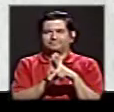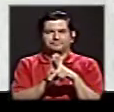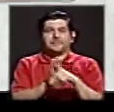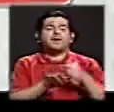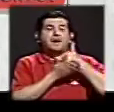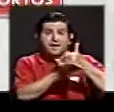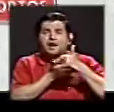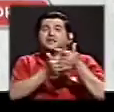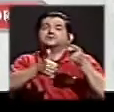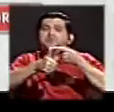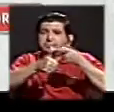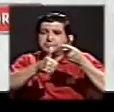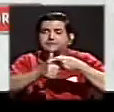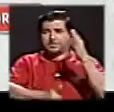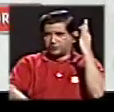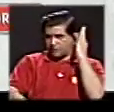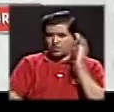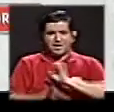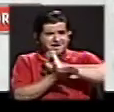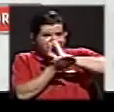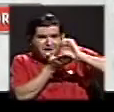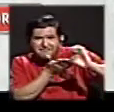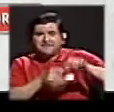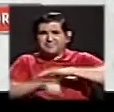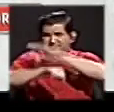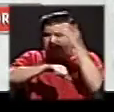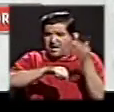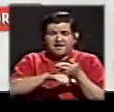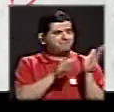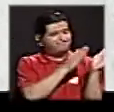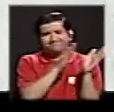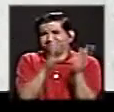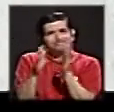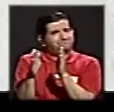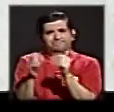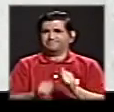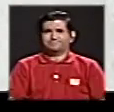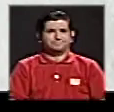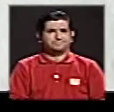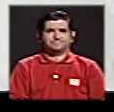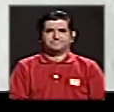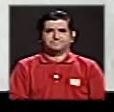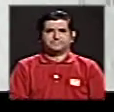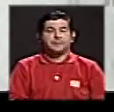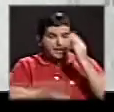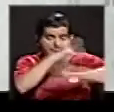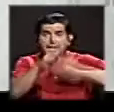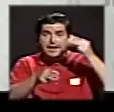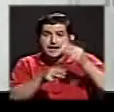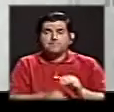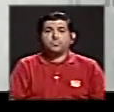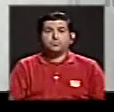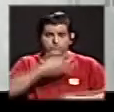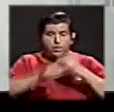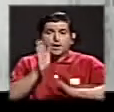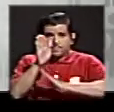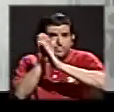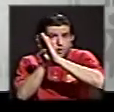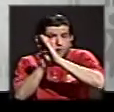sino ayudando primero a las mujeres a evitar embarazos no planeados. En el mundo en vías de